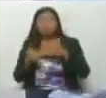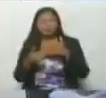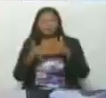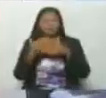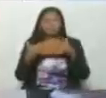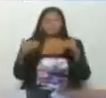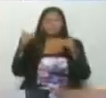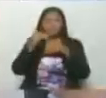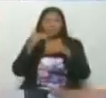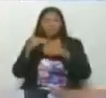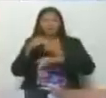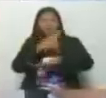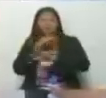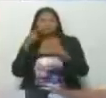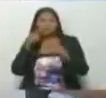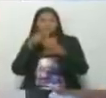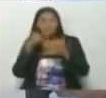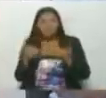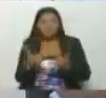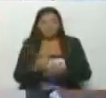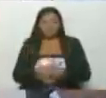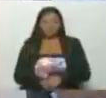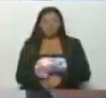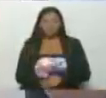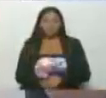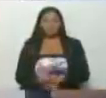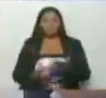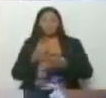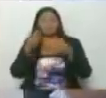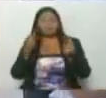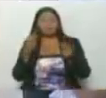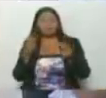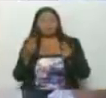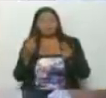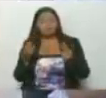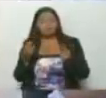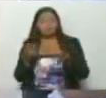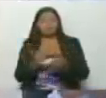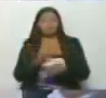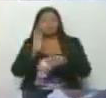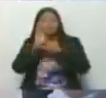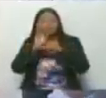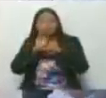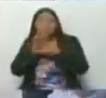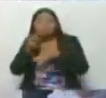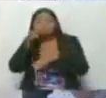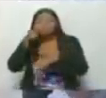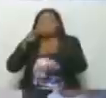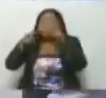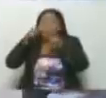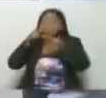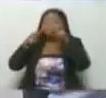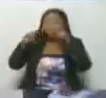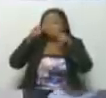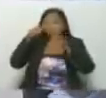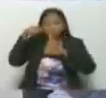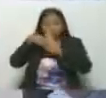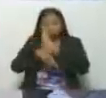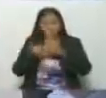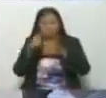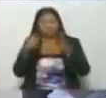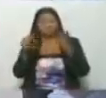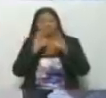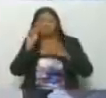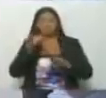más directa y con mucho más cantidad de contraloría enfocaremos nosotros por fundir entre otras